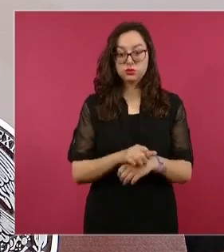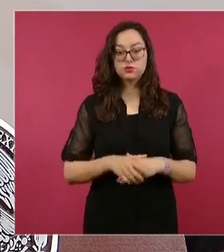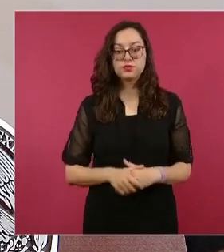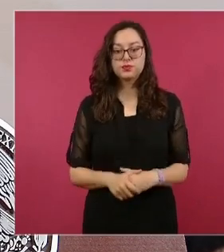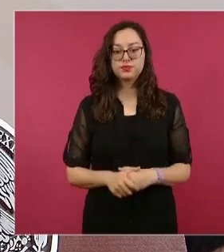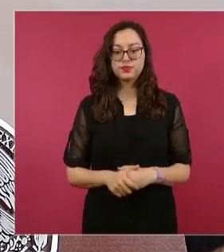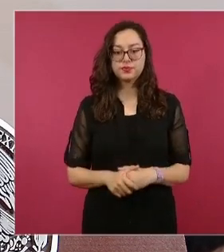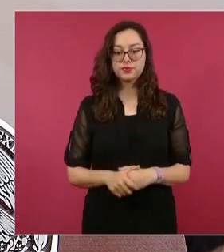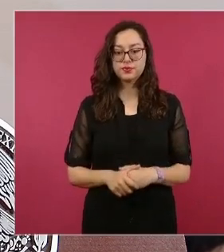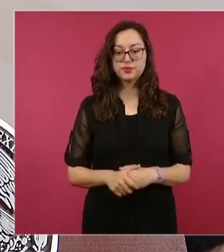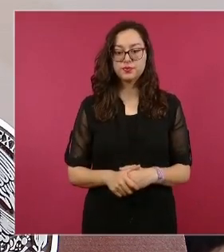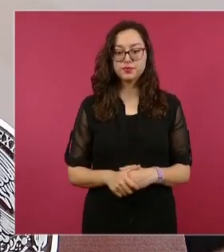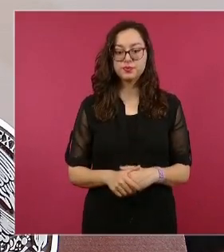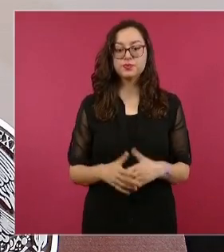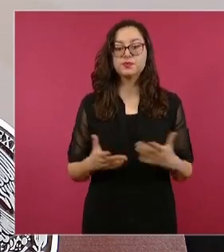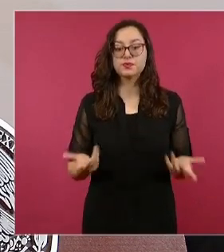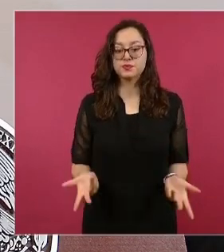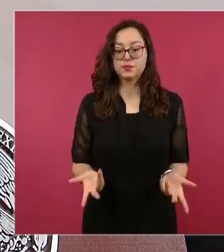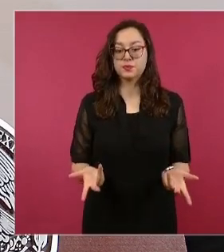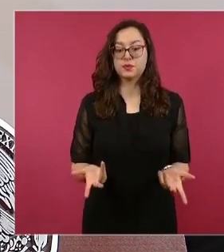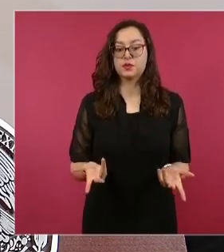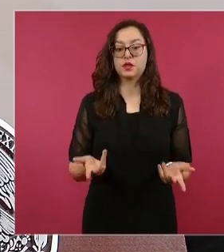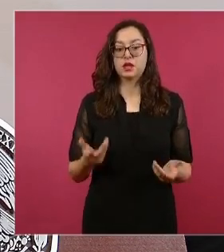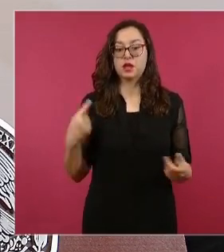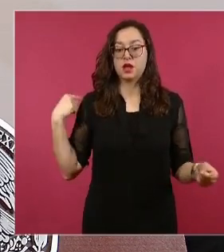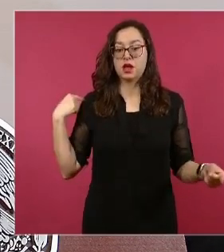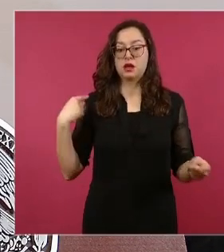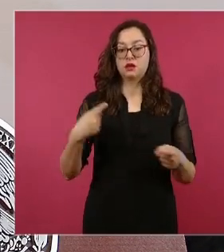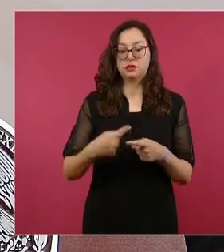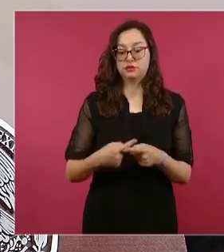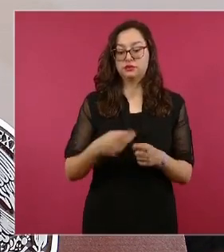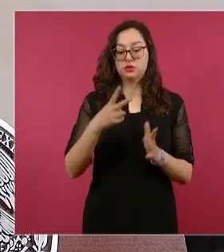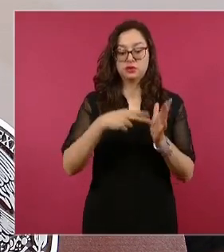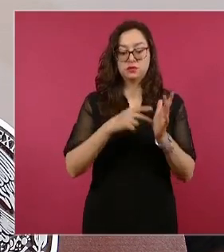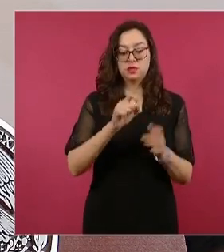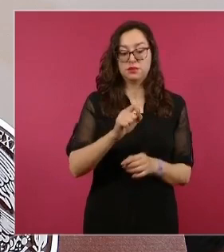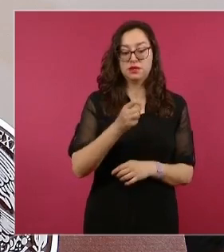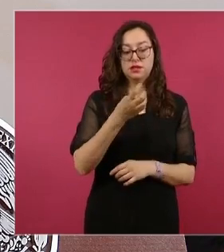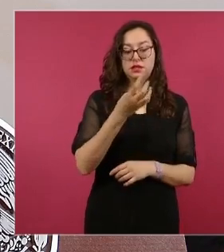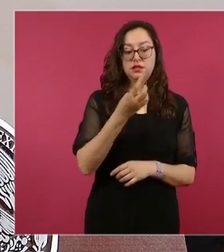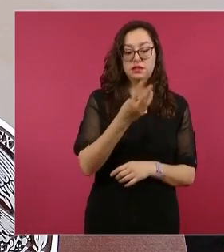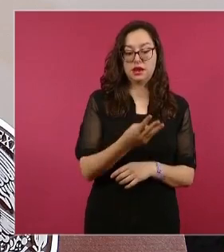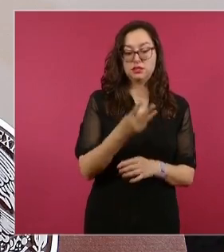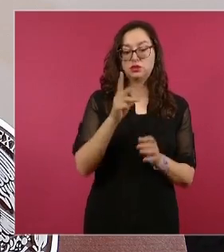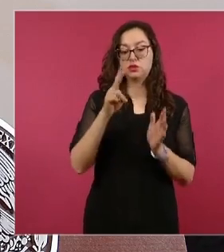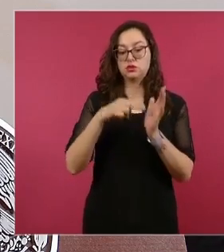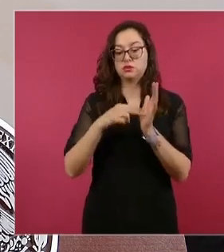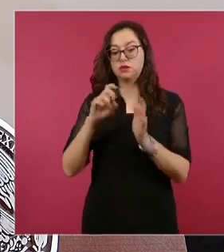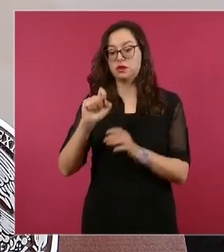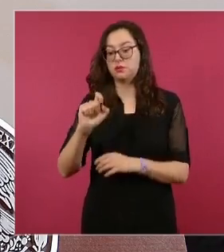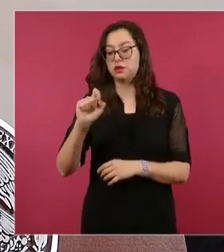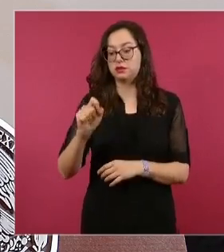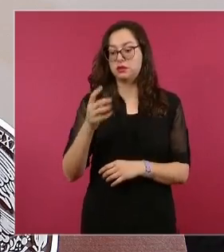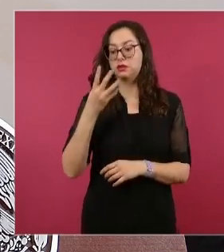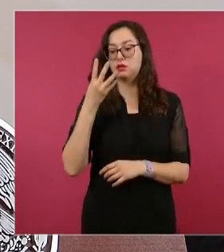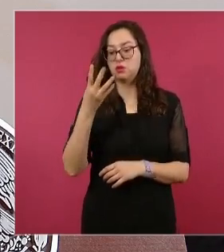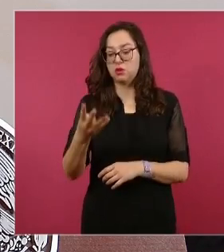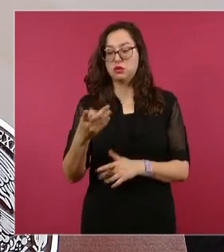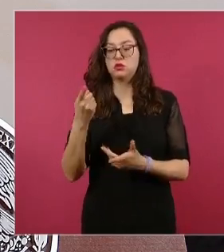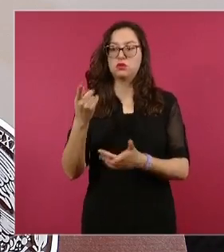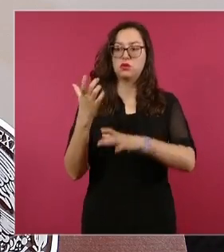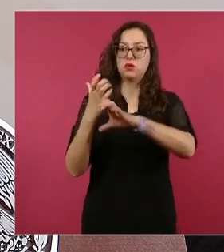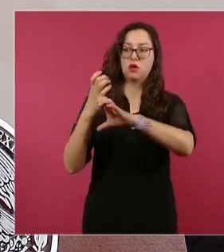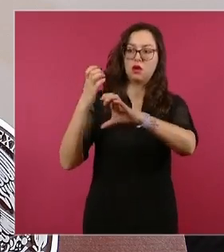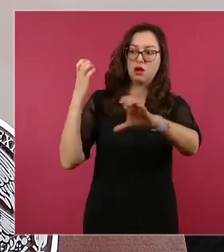la incidencia delictiva al autotransporte de carga federal en los años 2023 y 2024, de acuerdo con las cifras del Secretariado Ejecutivo